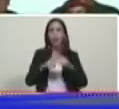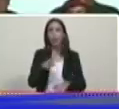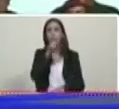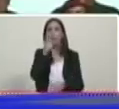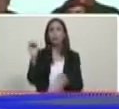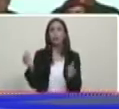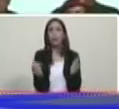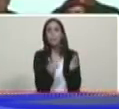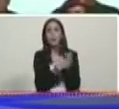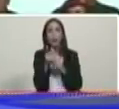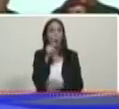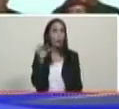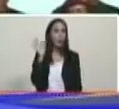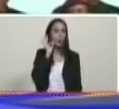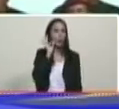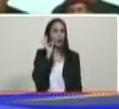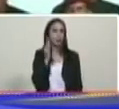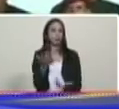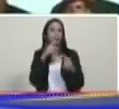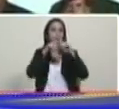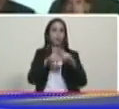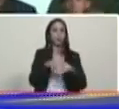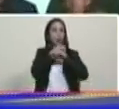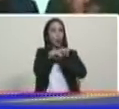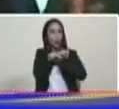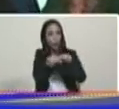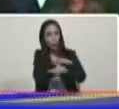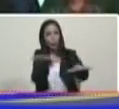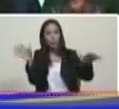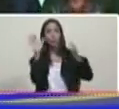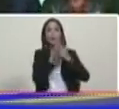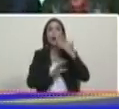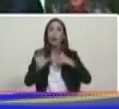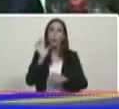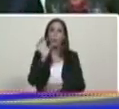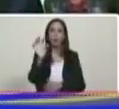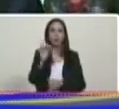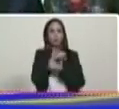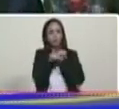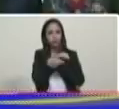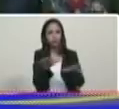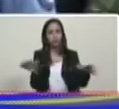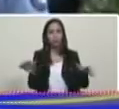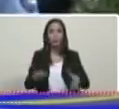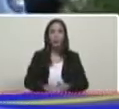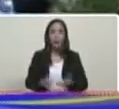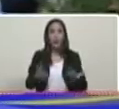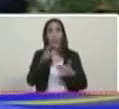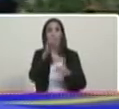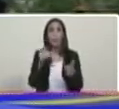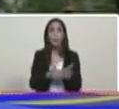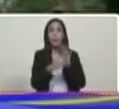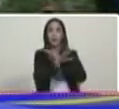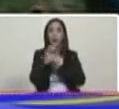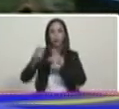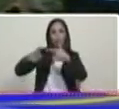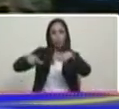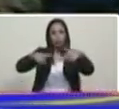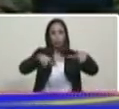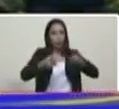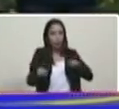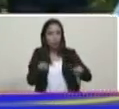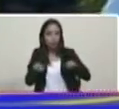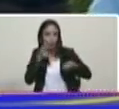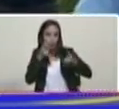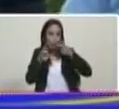200.000 hombres y mujeres se van a desplegar a lo largo y ancho del territorio nacional en 3.500 puntos de control,